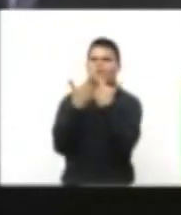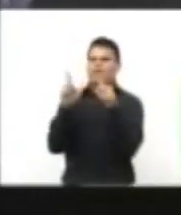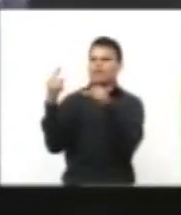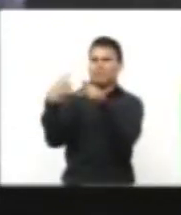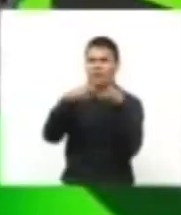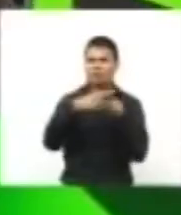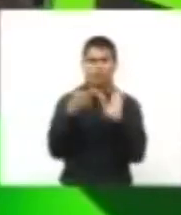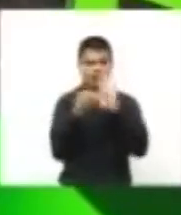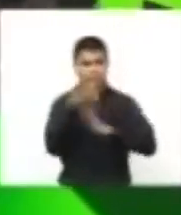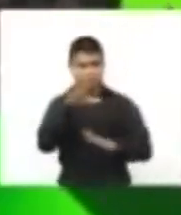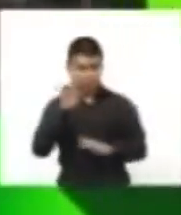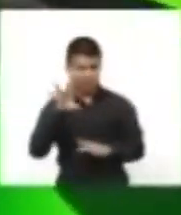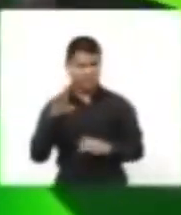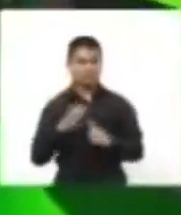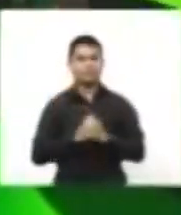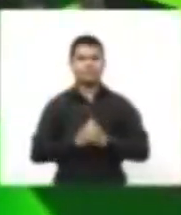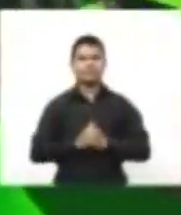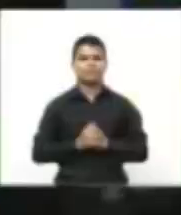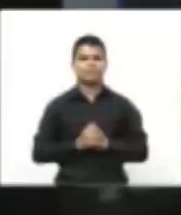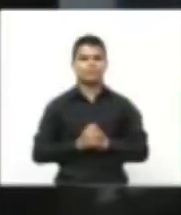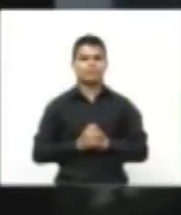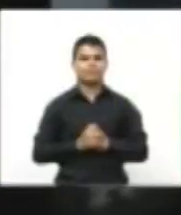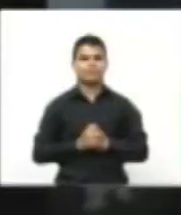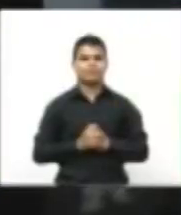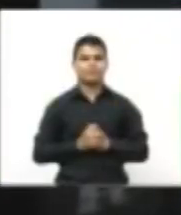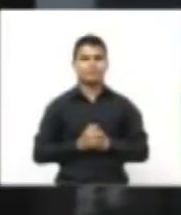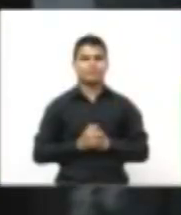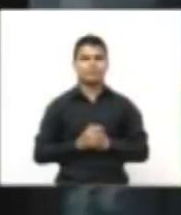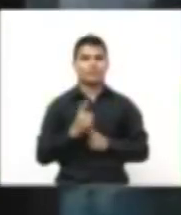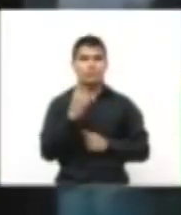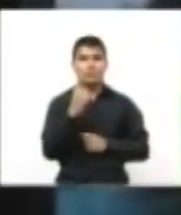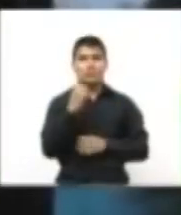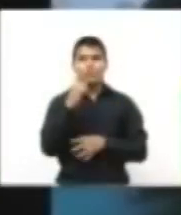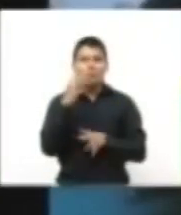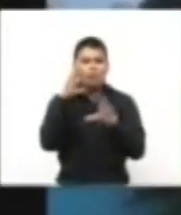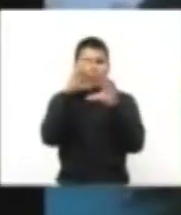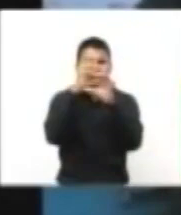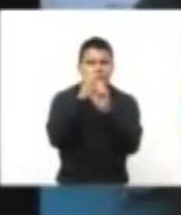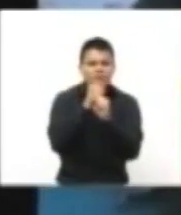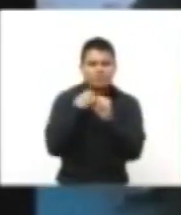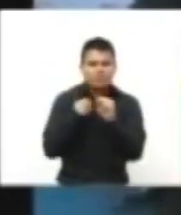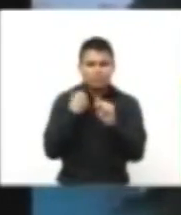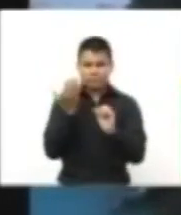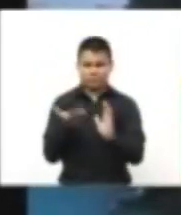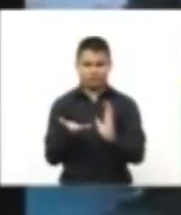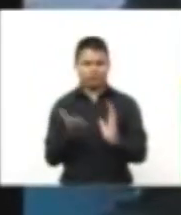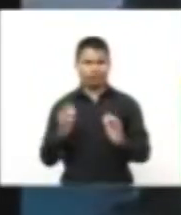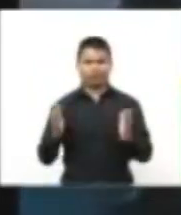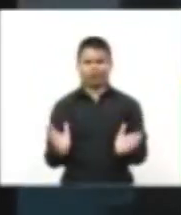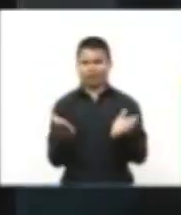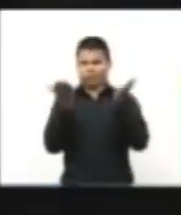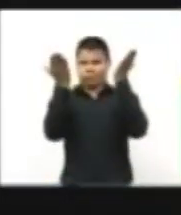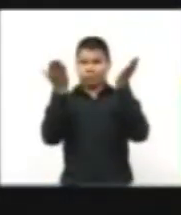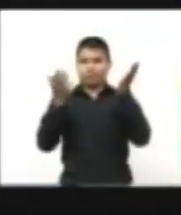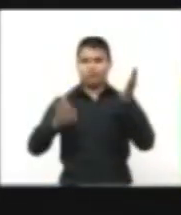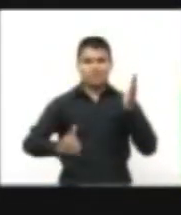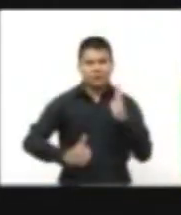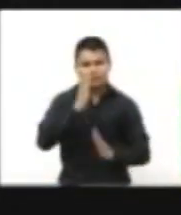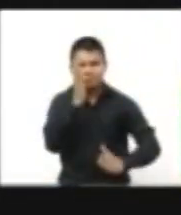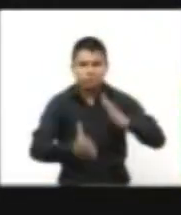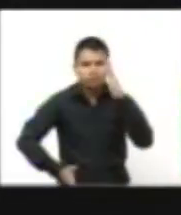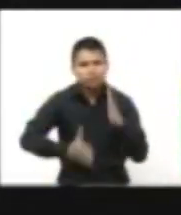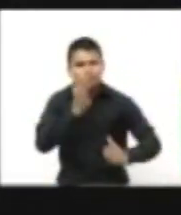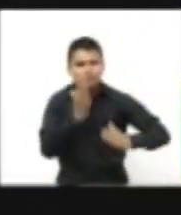en 2015. En una noche que exaltó lo mejor del deporte bolivarense, la patinadora Jersey Puello